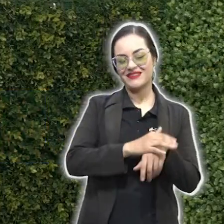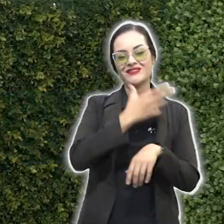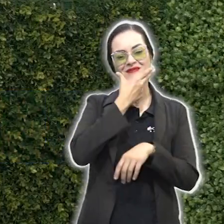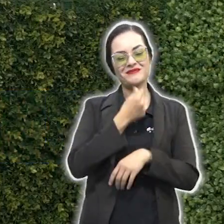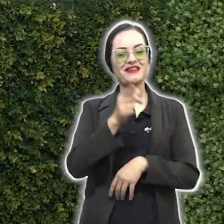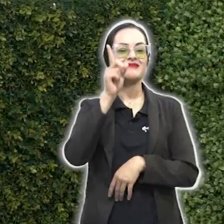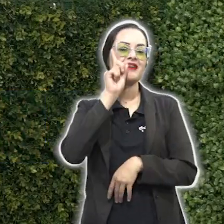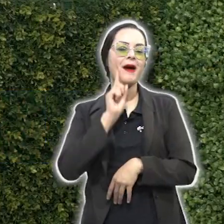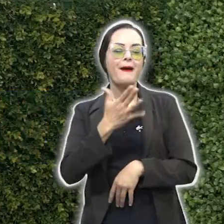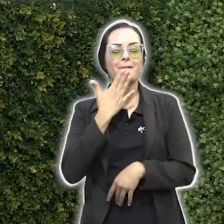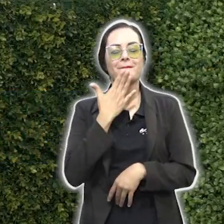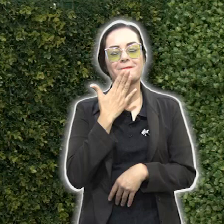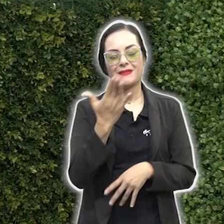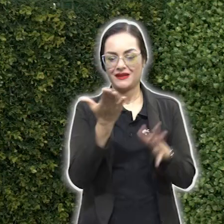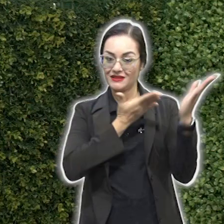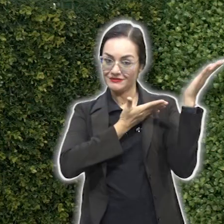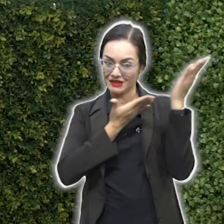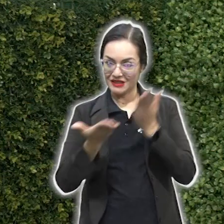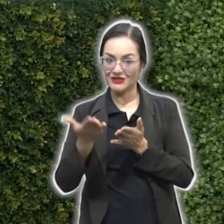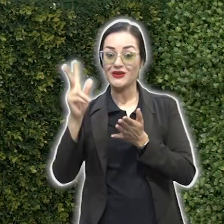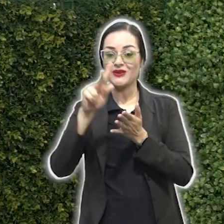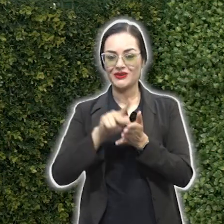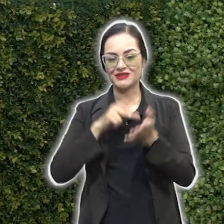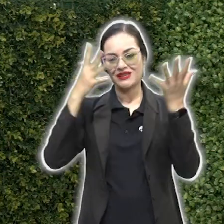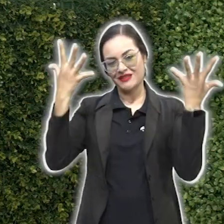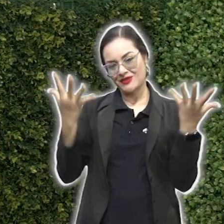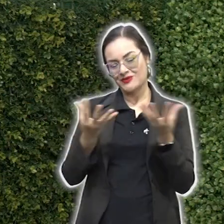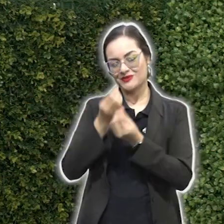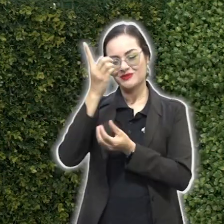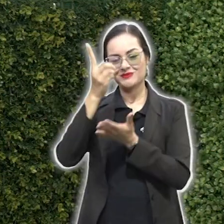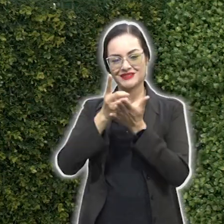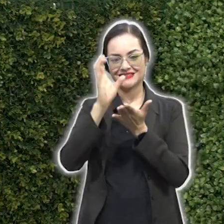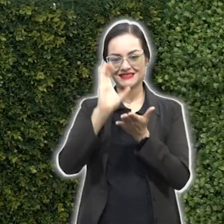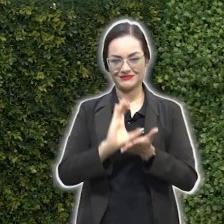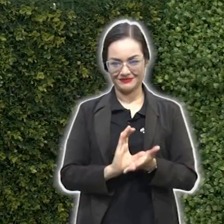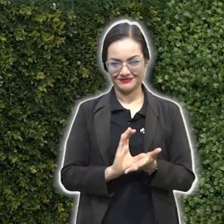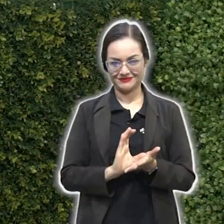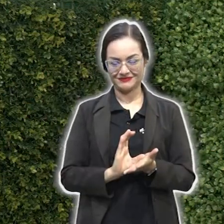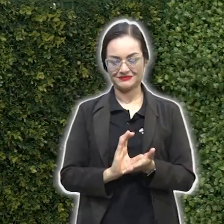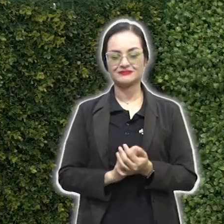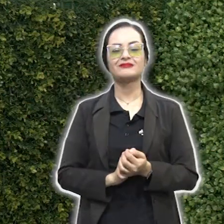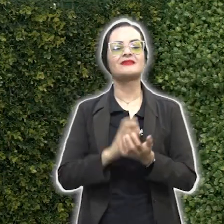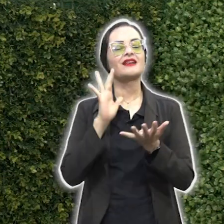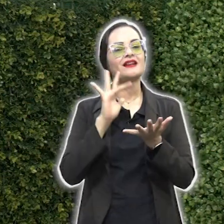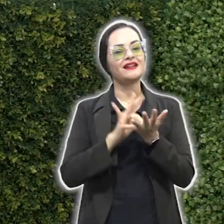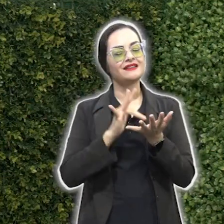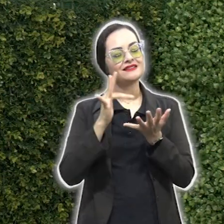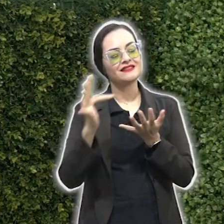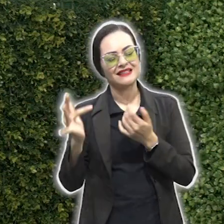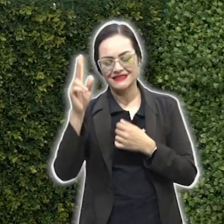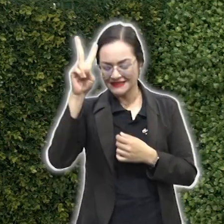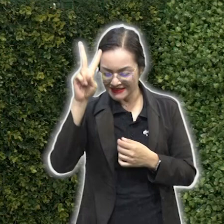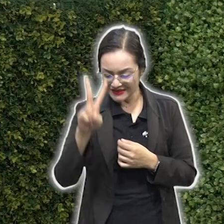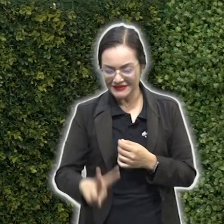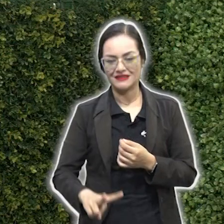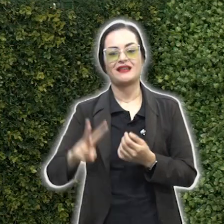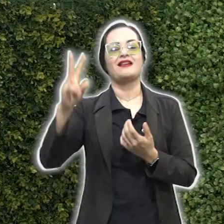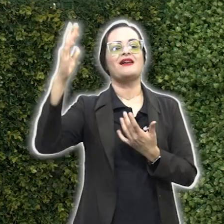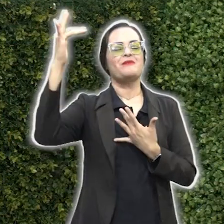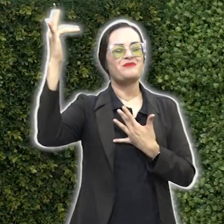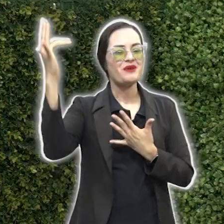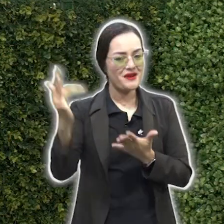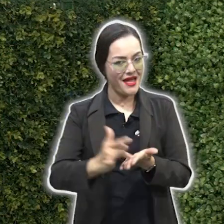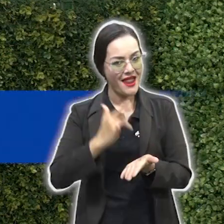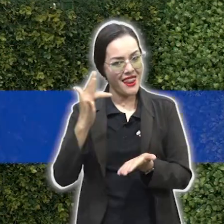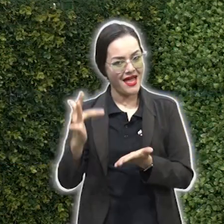Amigos, sean bienvenidos a una emisión más de Juntos por la Discapacidad. Queremos agradecerte por todo el apoyo que